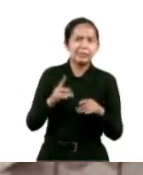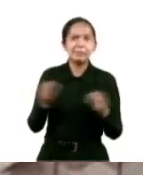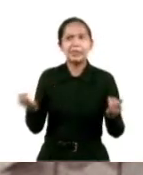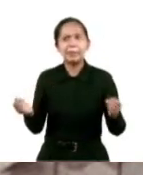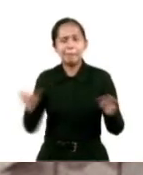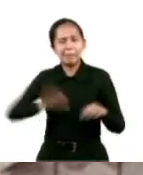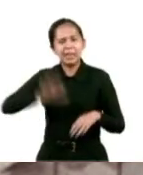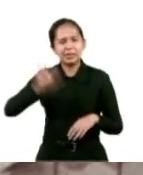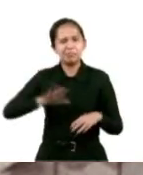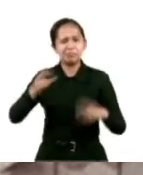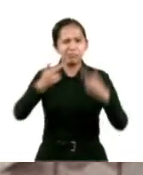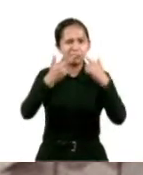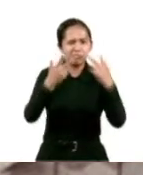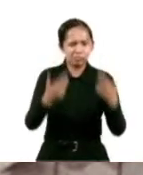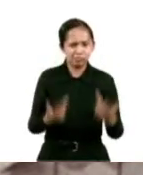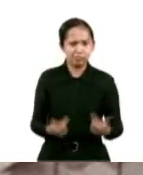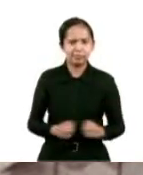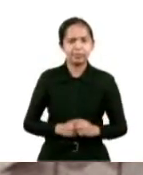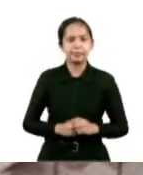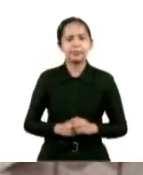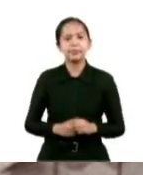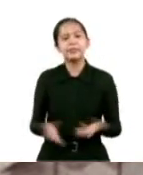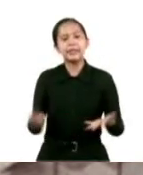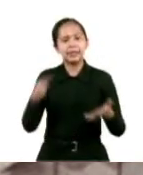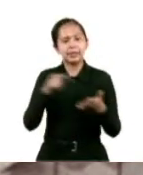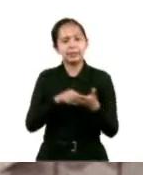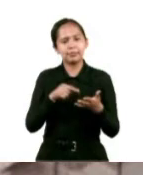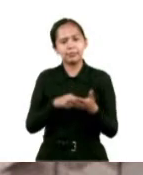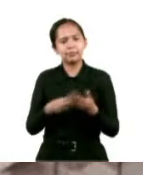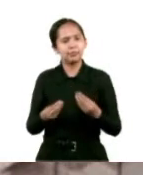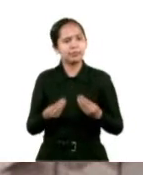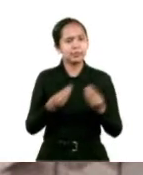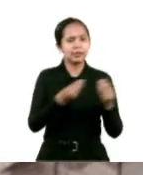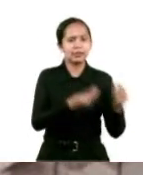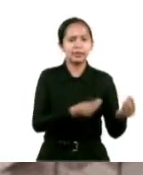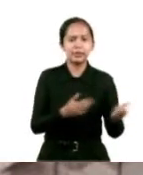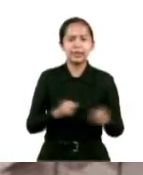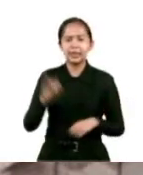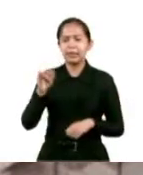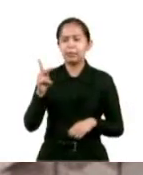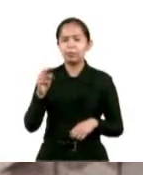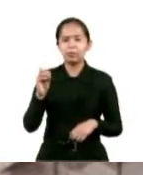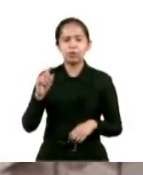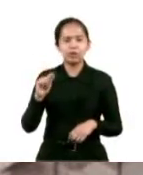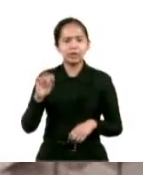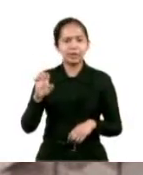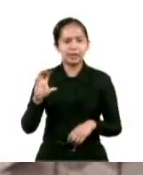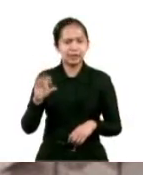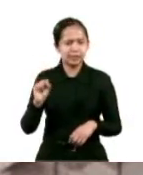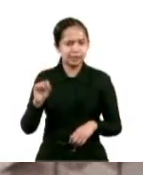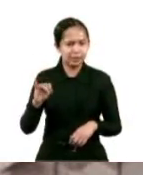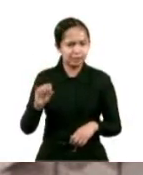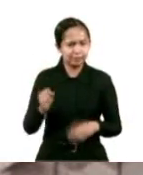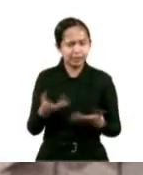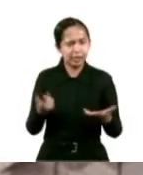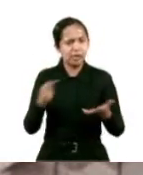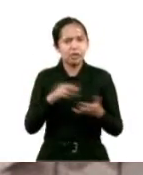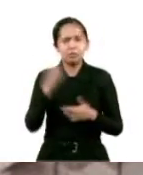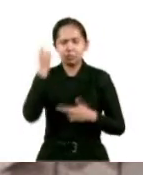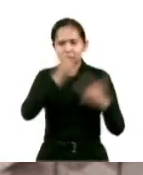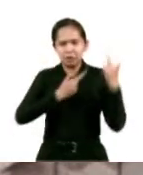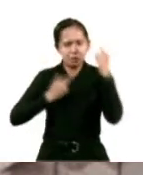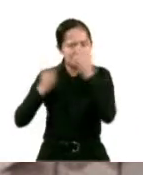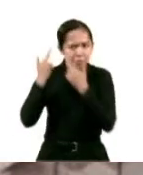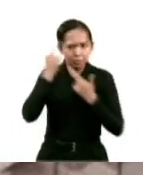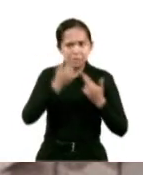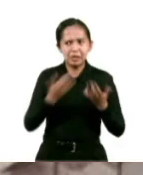tramo colapsado, que no presentaron hipótesis alternativas a investigar y su evaluación ni las razones de